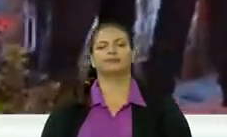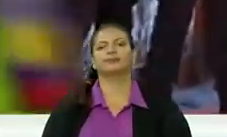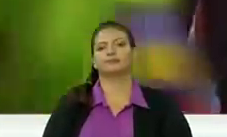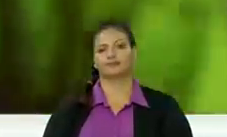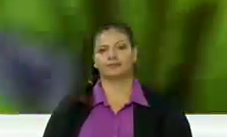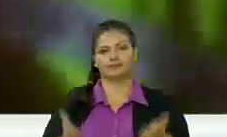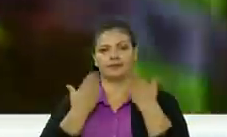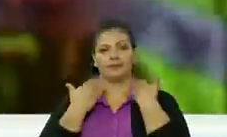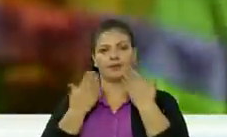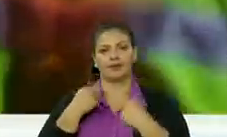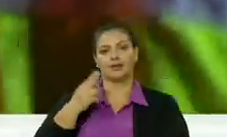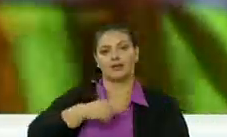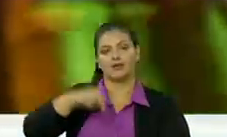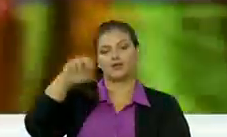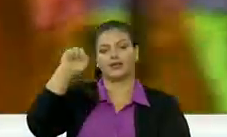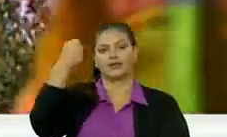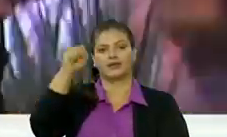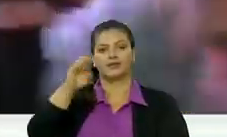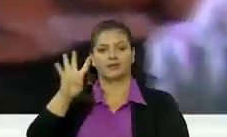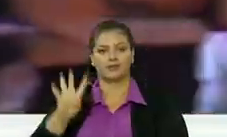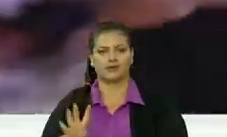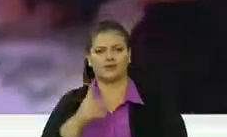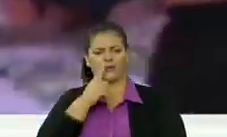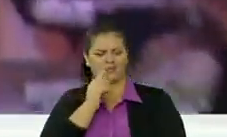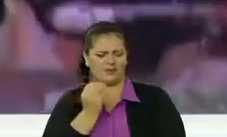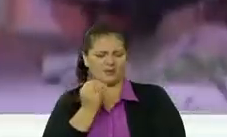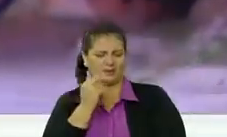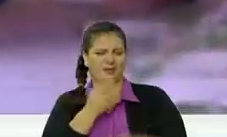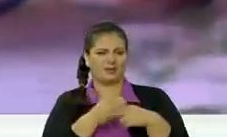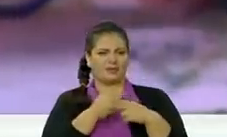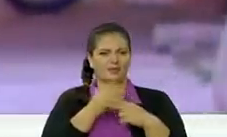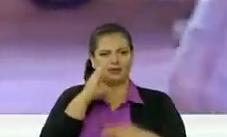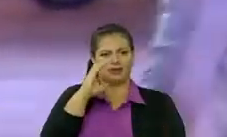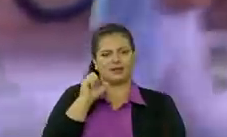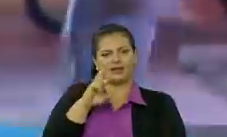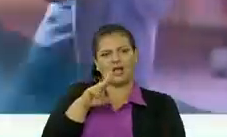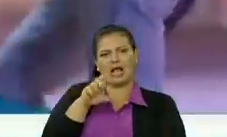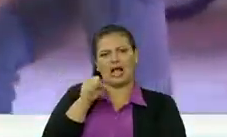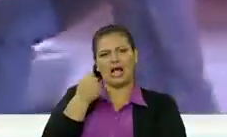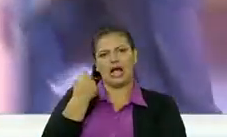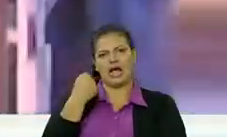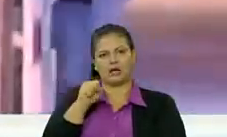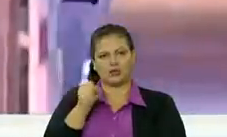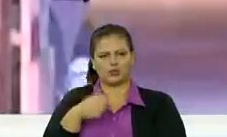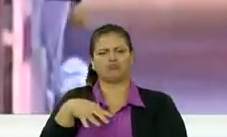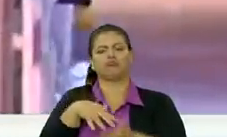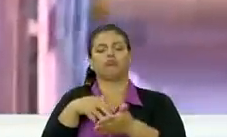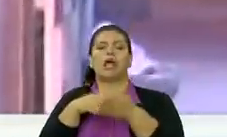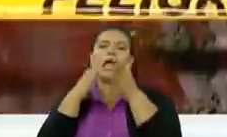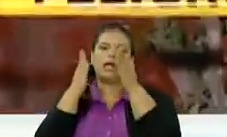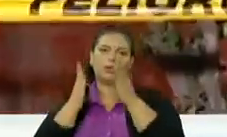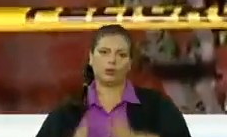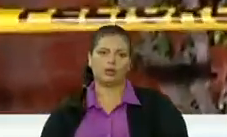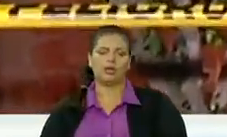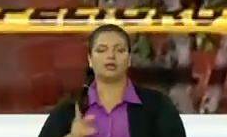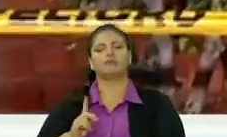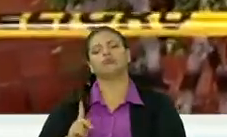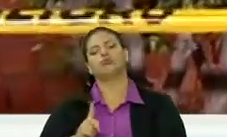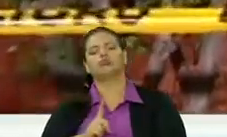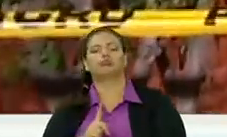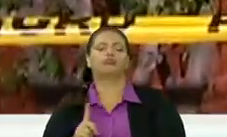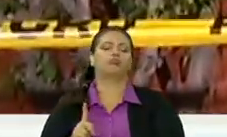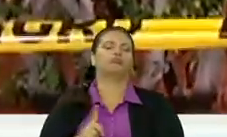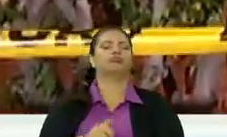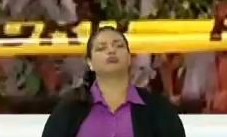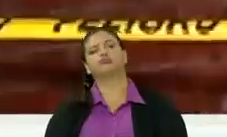Sauces 4, en el norte de Guayaquil. Tras lograr su cometido, el asesino huyó a precipitada